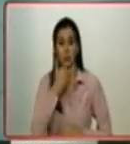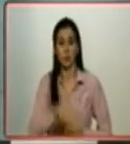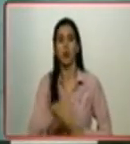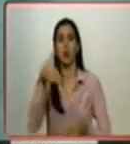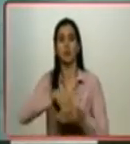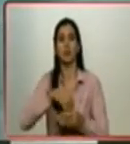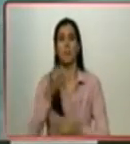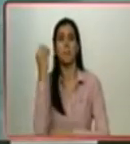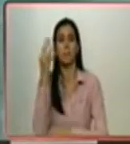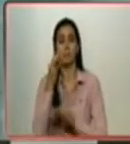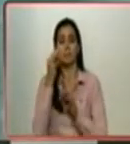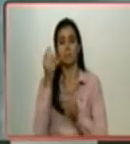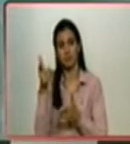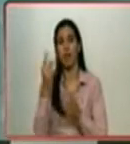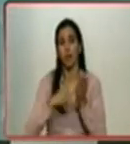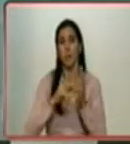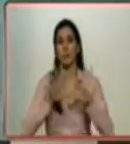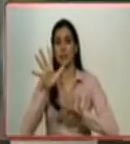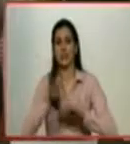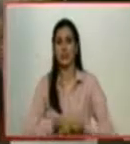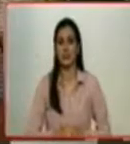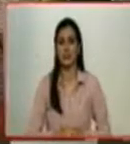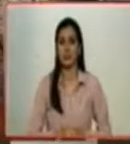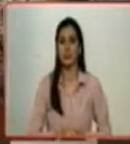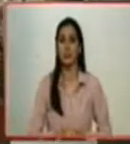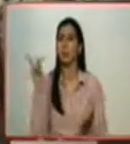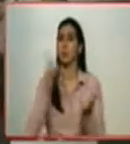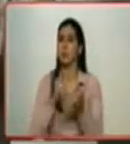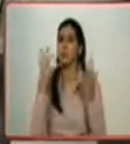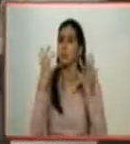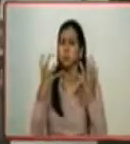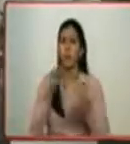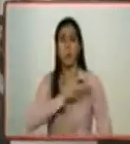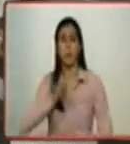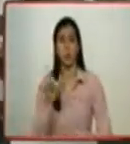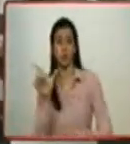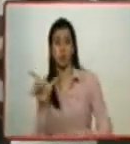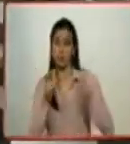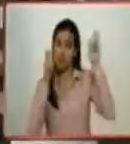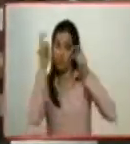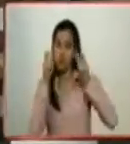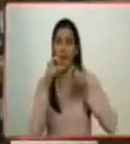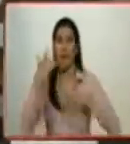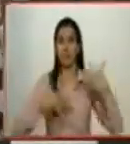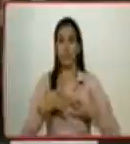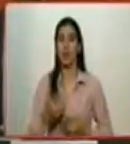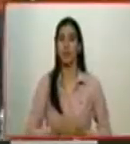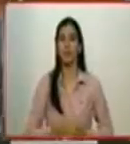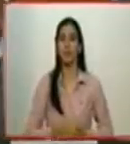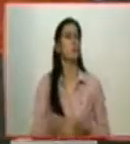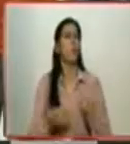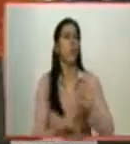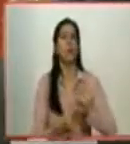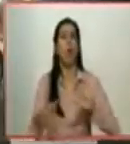elecciones parlamentarias de 2015. La participación masiva de la militancia chavista en este evento electoral demuestra unidad